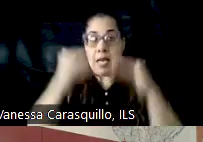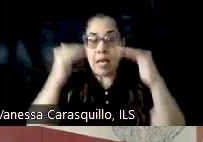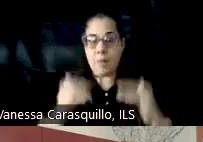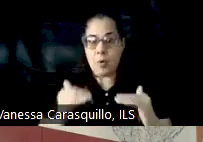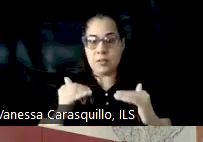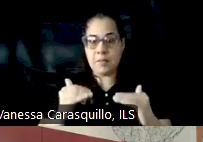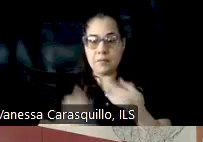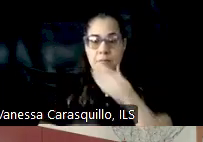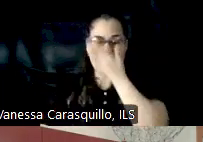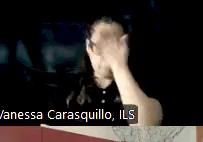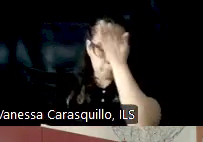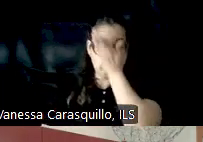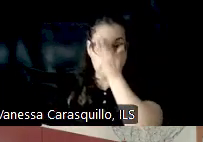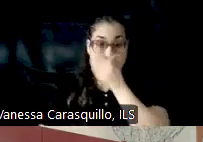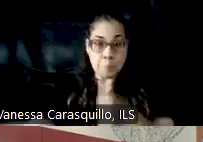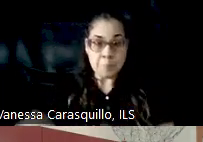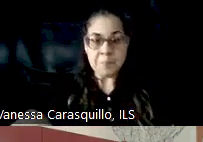diapositiva,